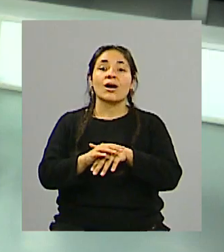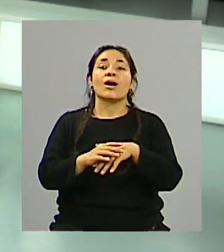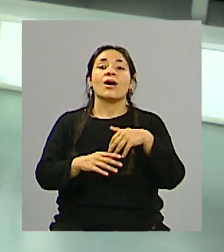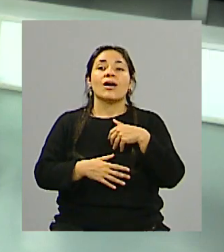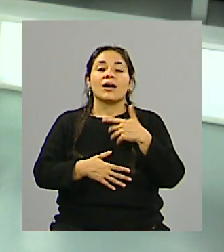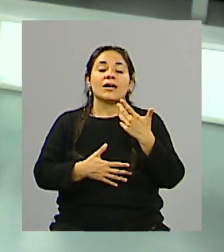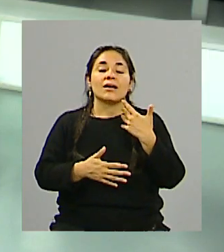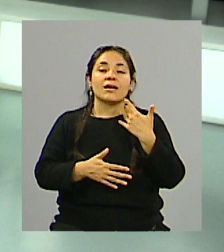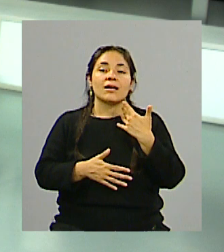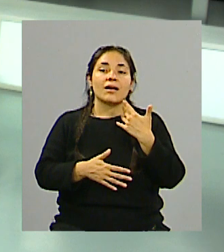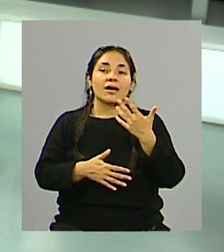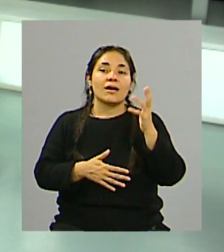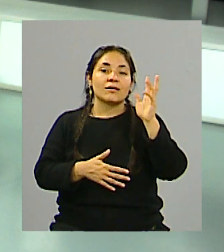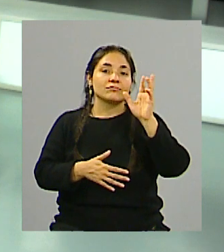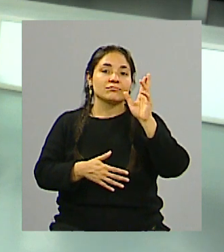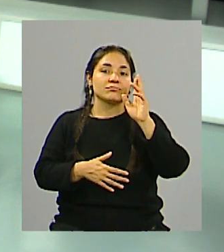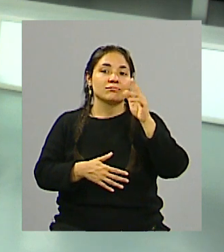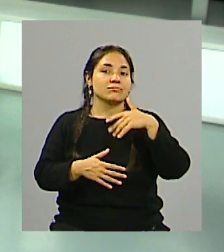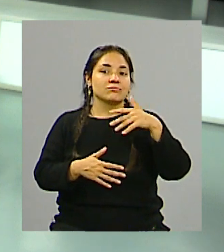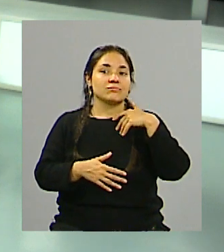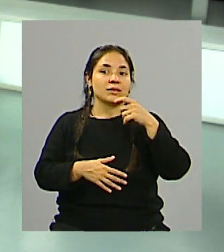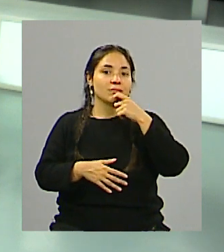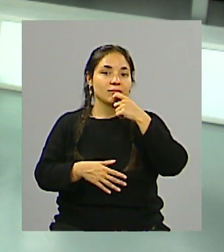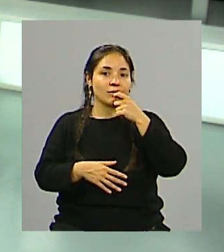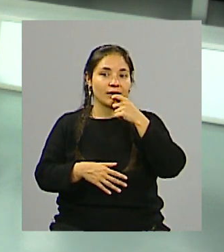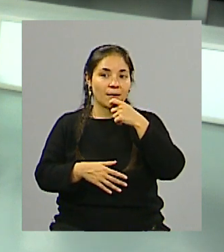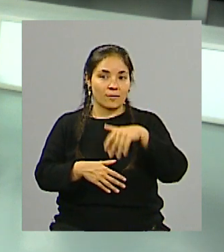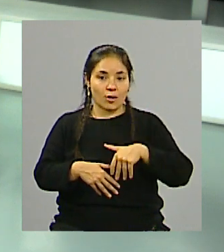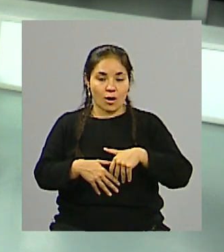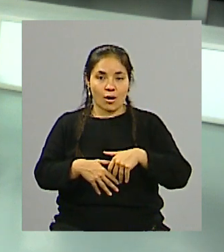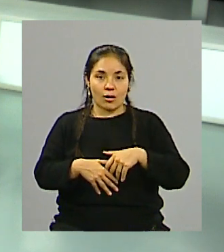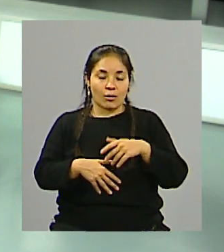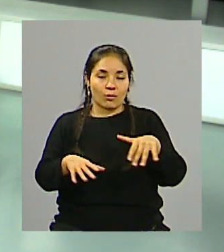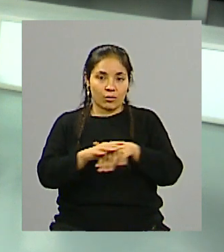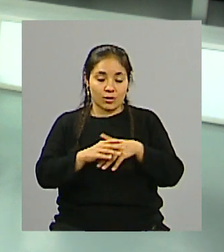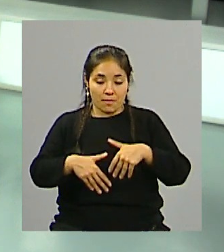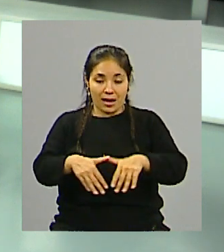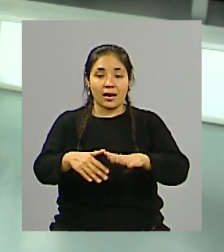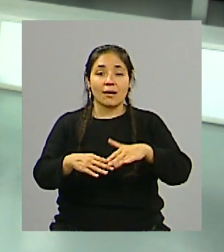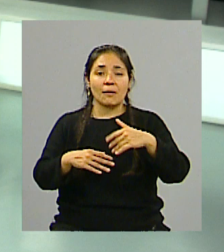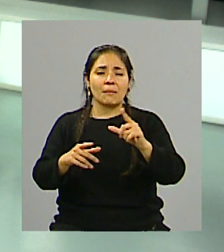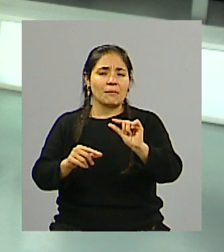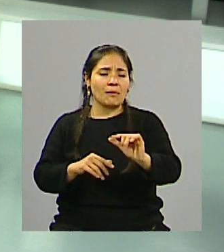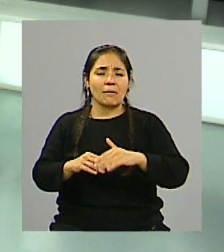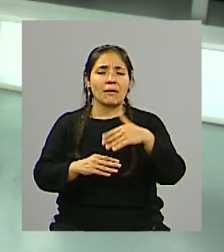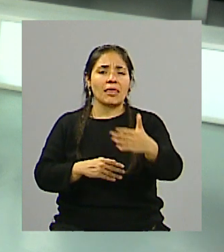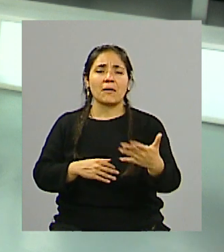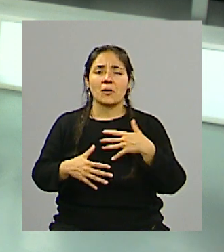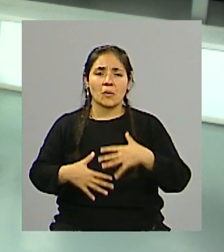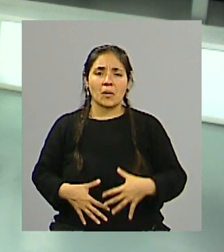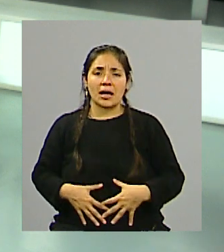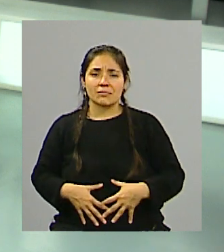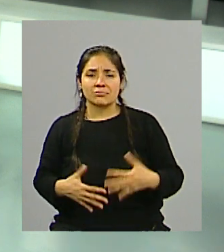quizás conciencia de lo que no debería haber sucedido. Y justamente en el puerperio una de las